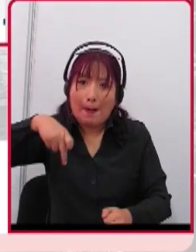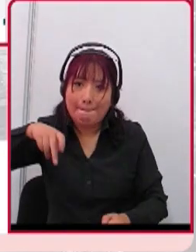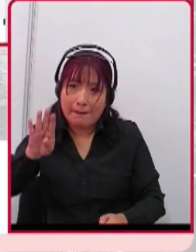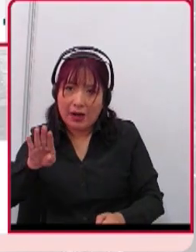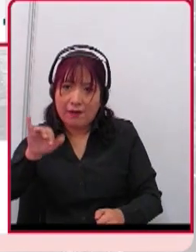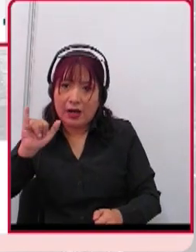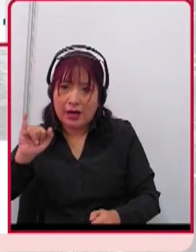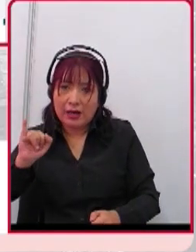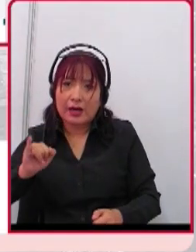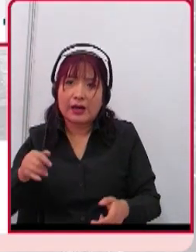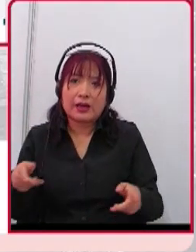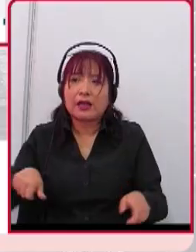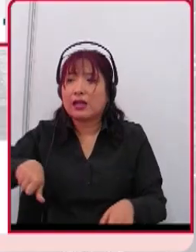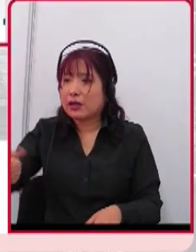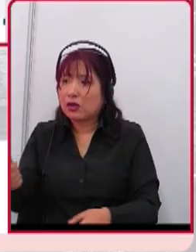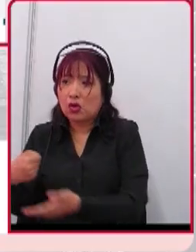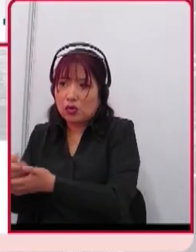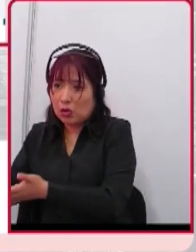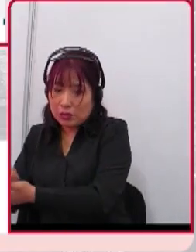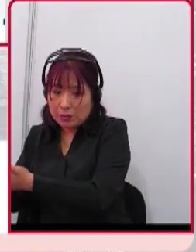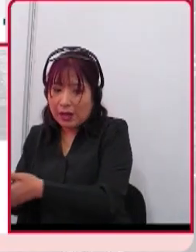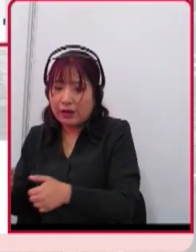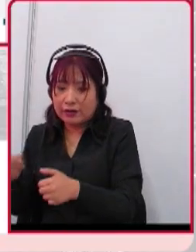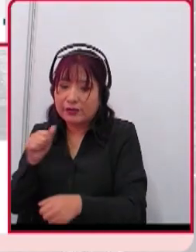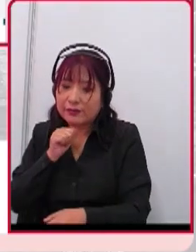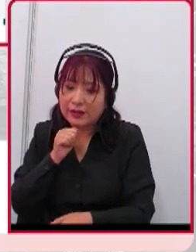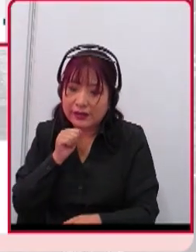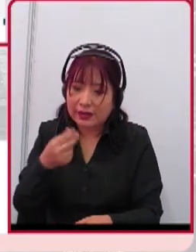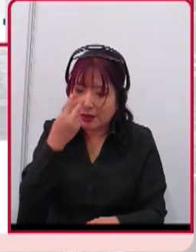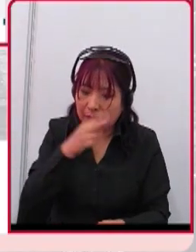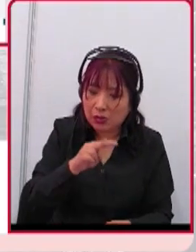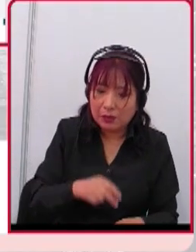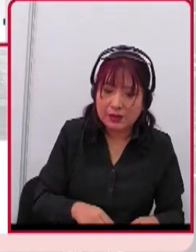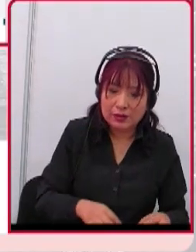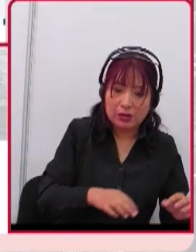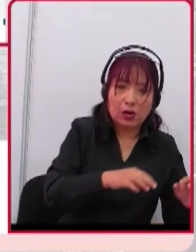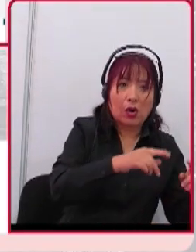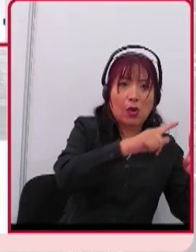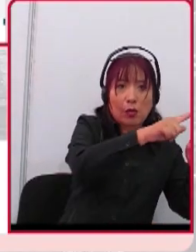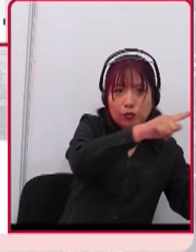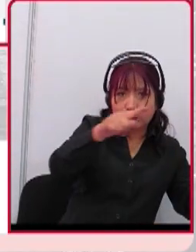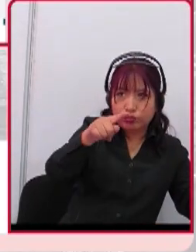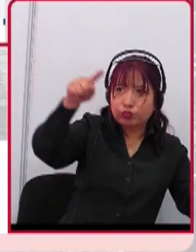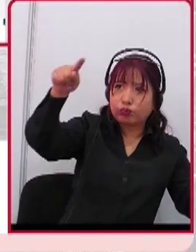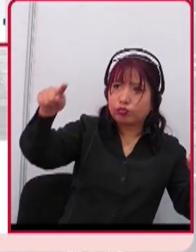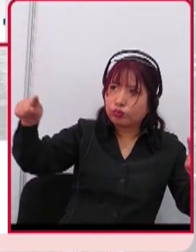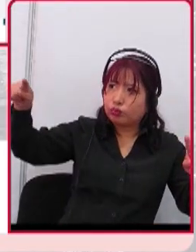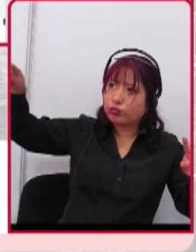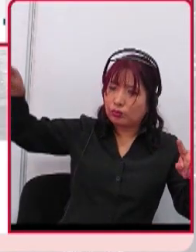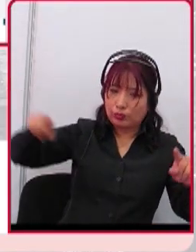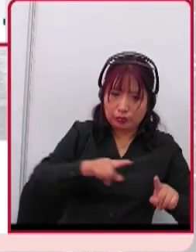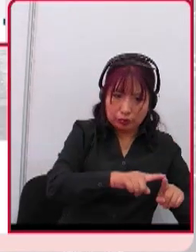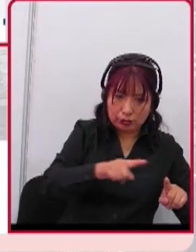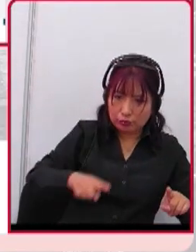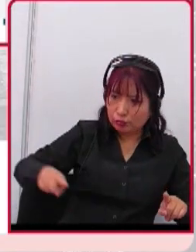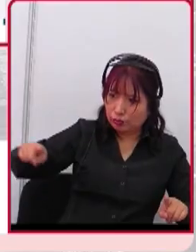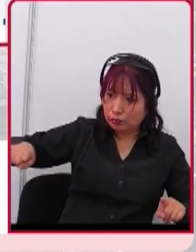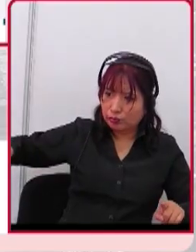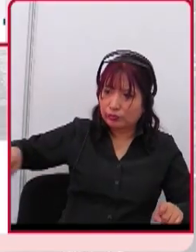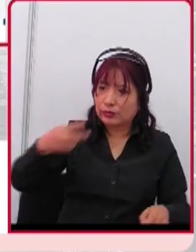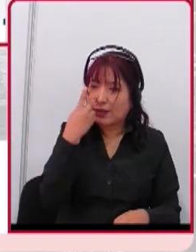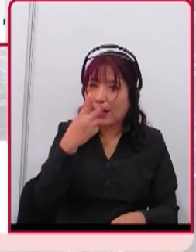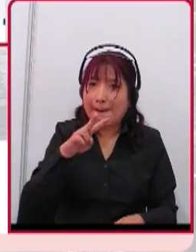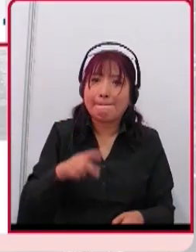de transferencias. Para poder hacer este cálculo hemos realizado una regresión lineal para poder entender justamente cuál es